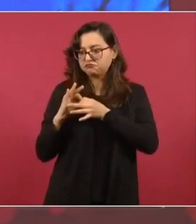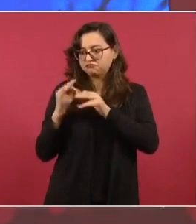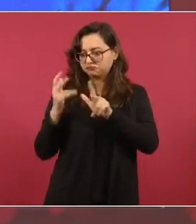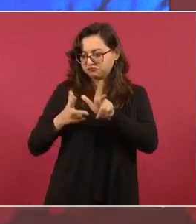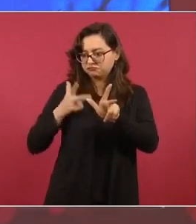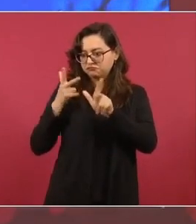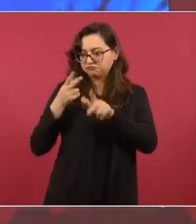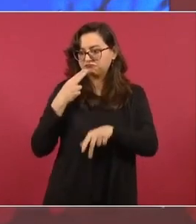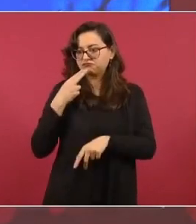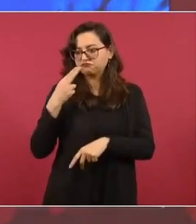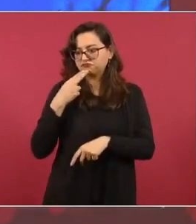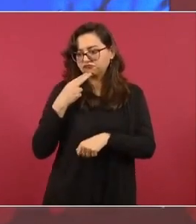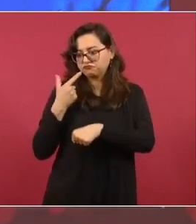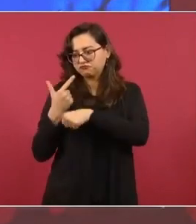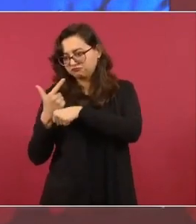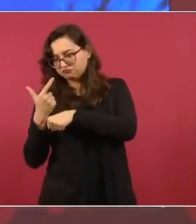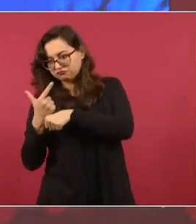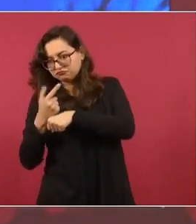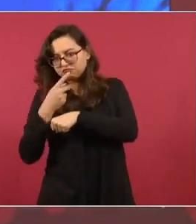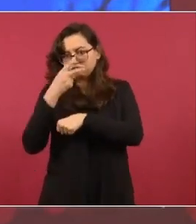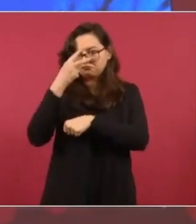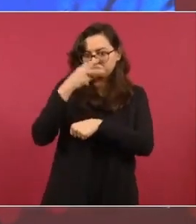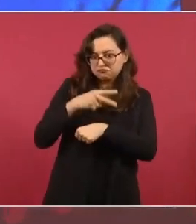Entonces dijimos,